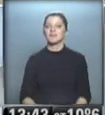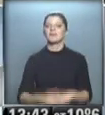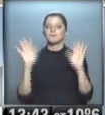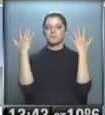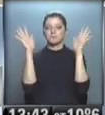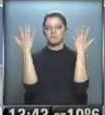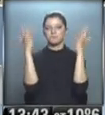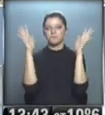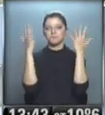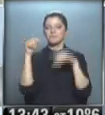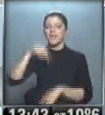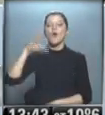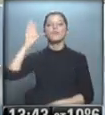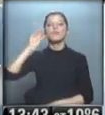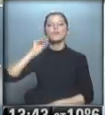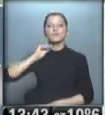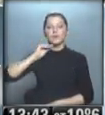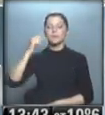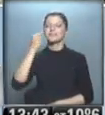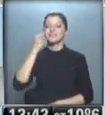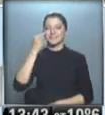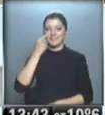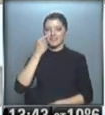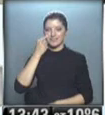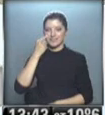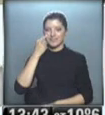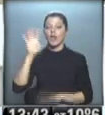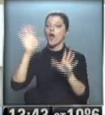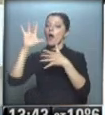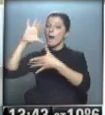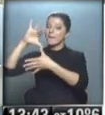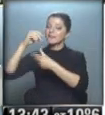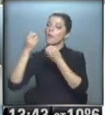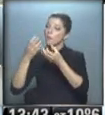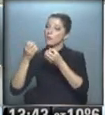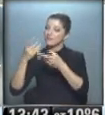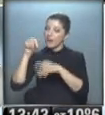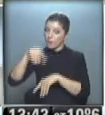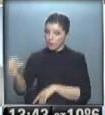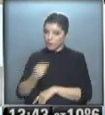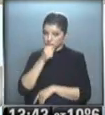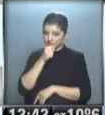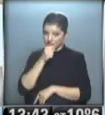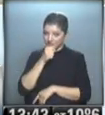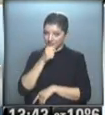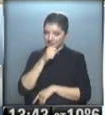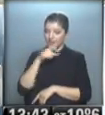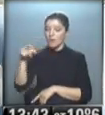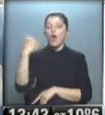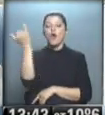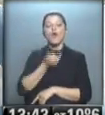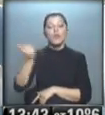maravilla los escuchamos intendente Hola Martín Cómo estás tenes el micrófono vos Martín